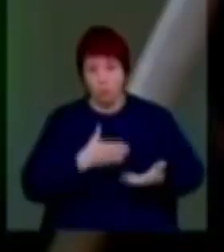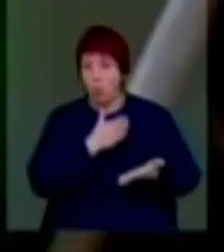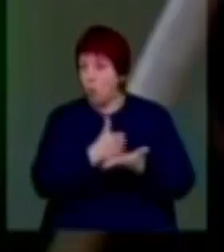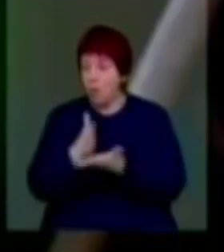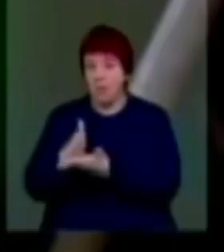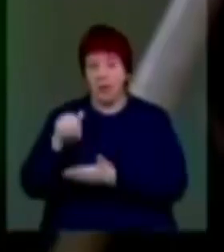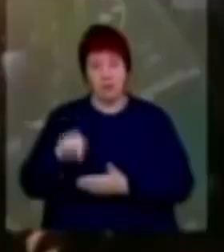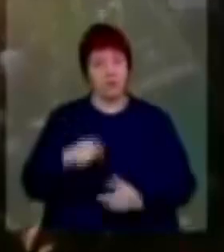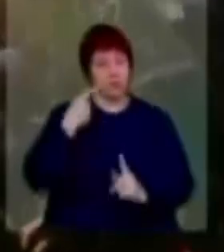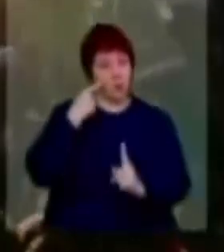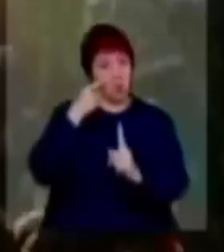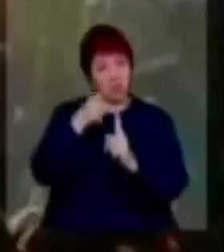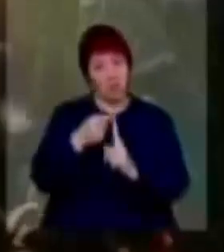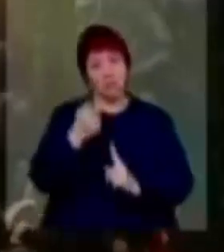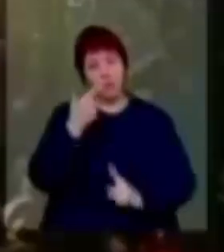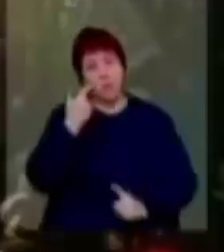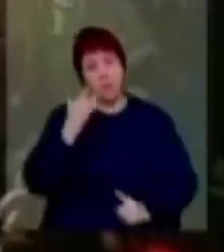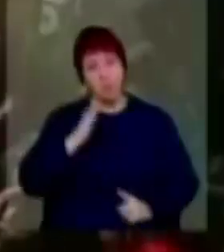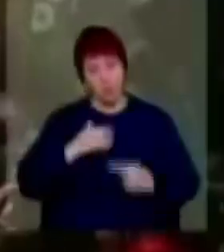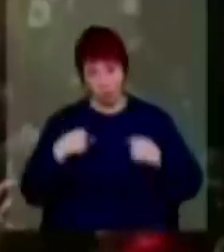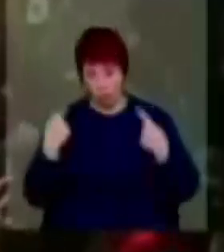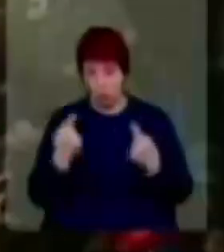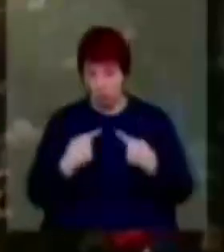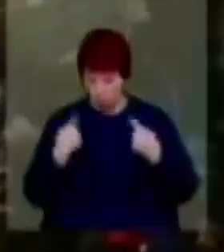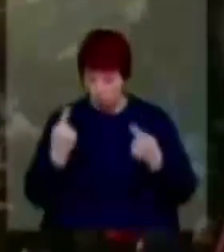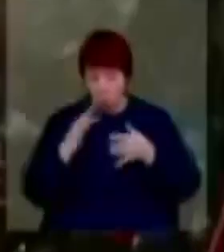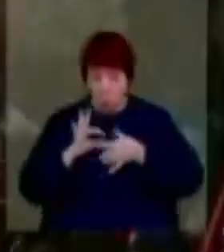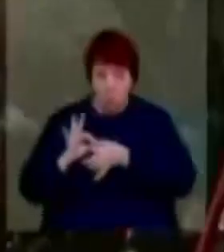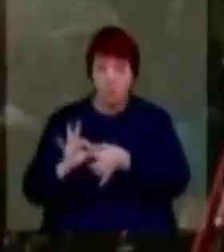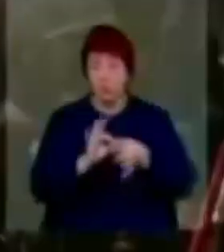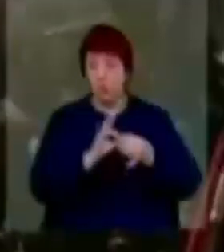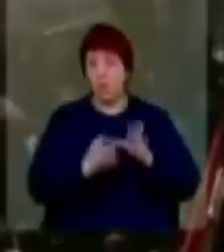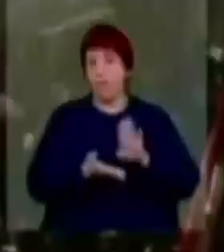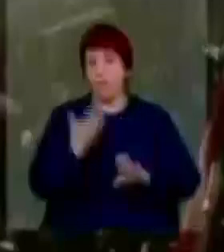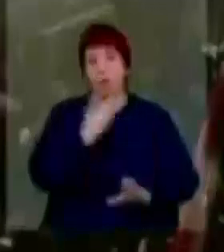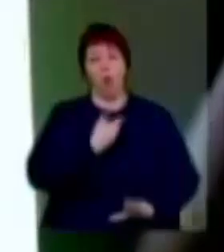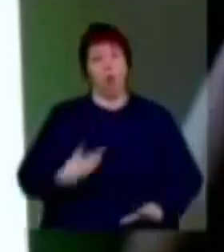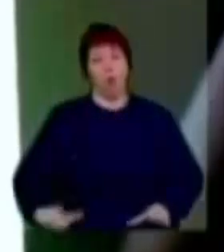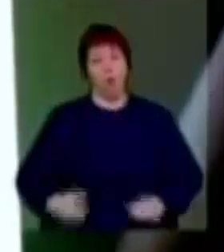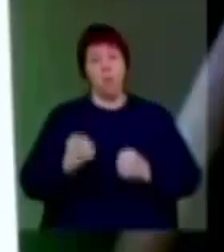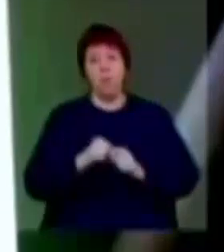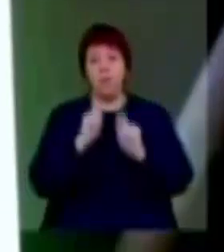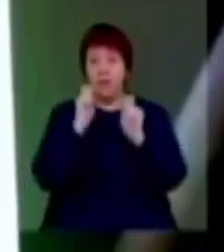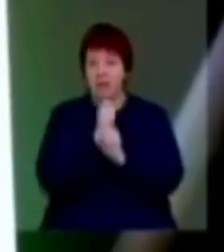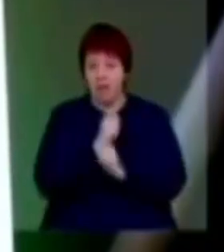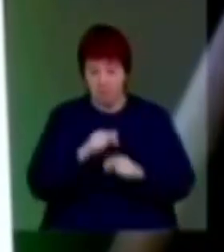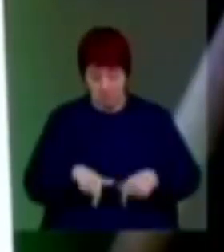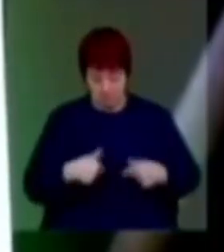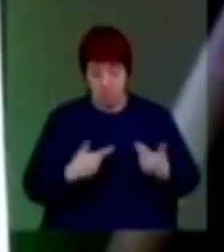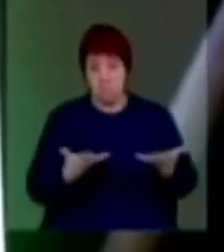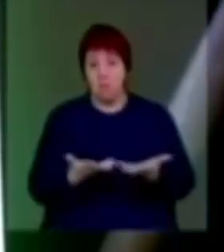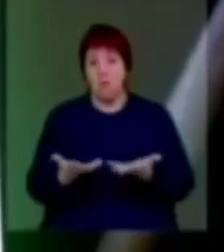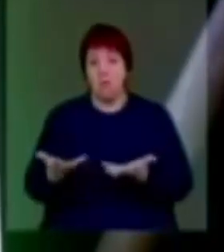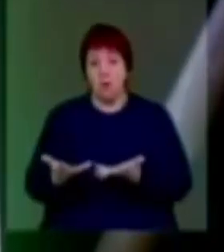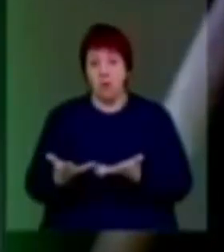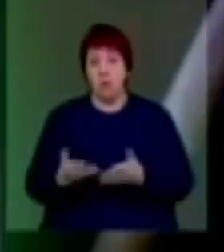vamos compañeras y compañeros y Unidos nosotros vamos a gobernar para cambiar la realidad En